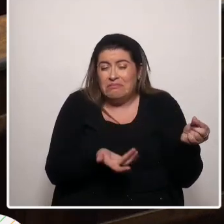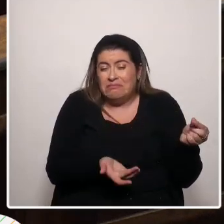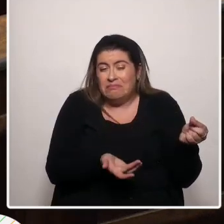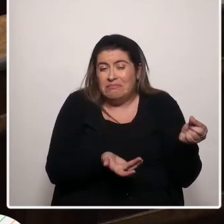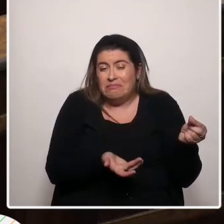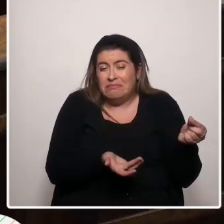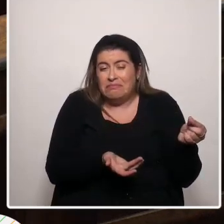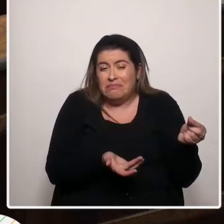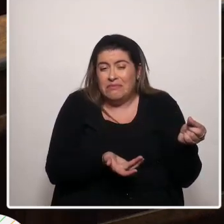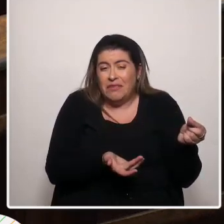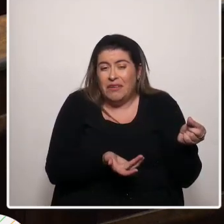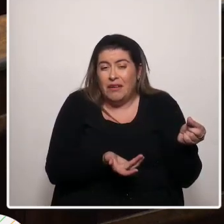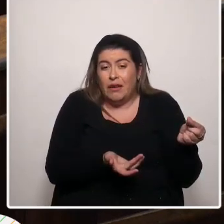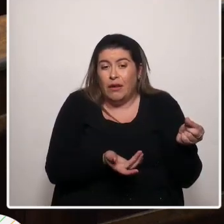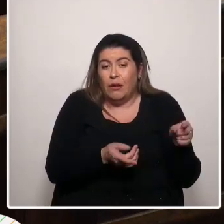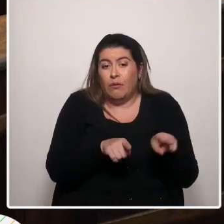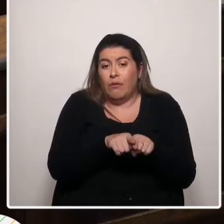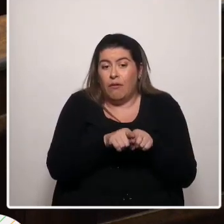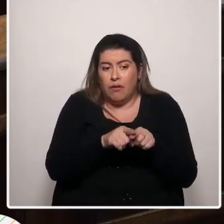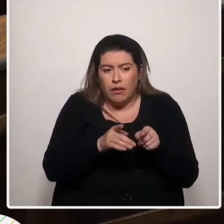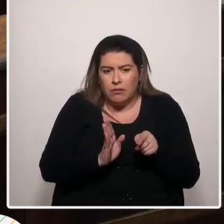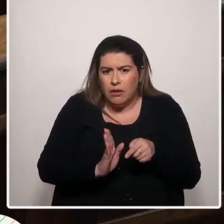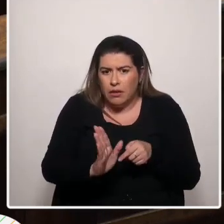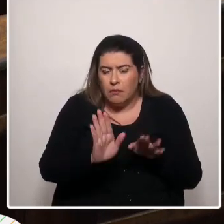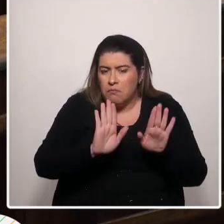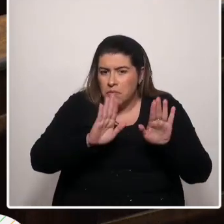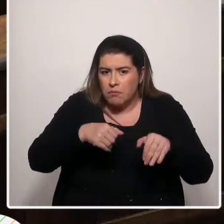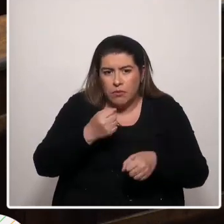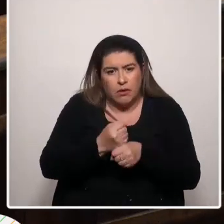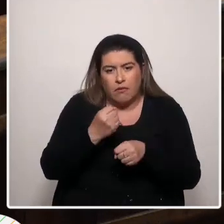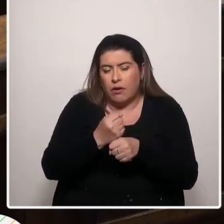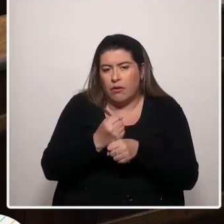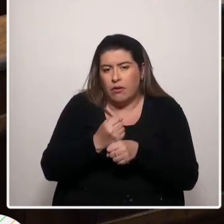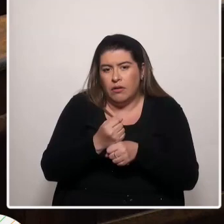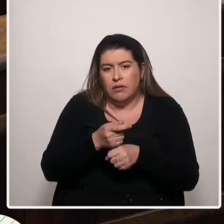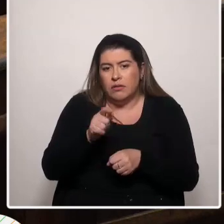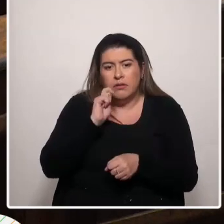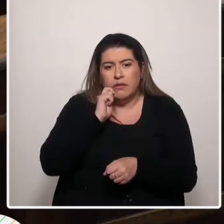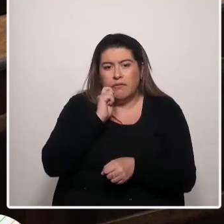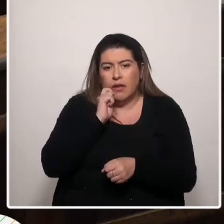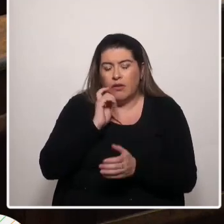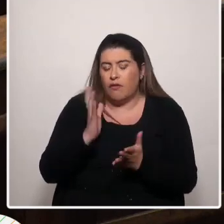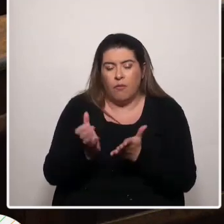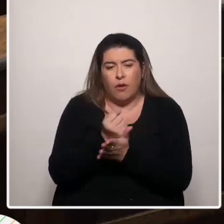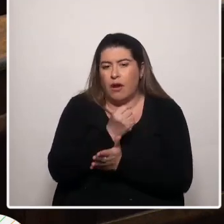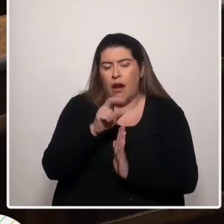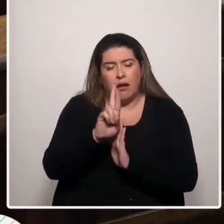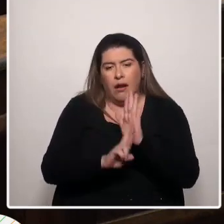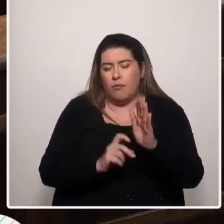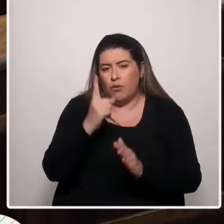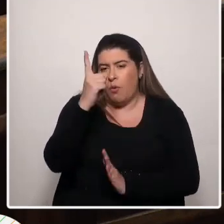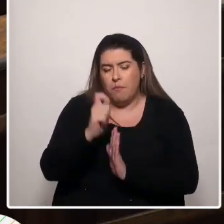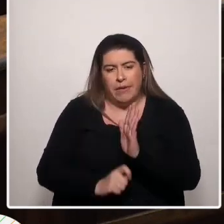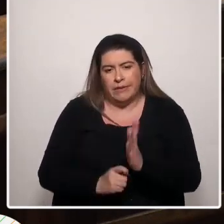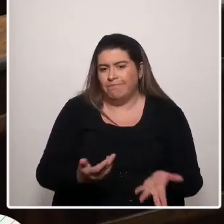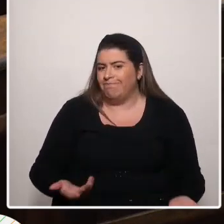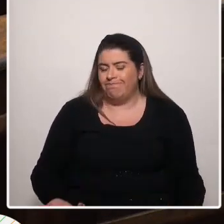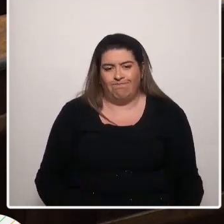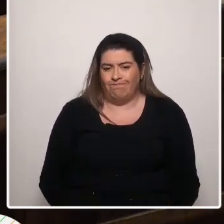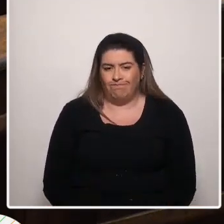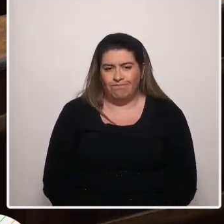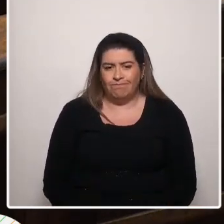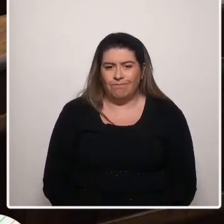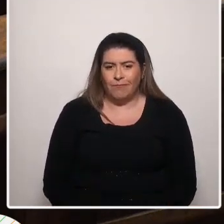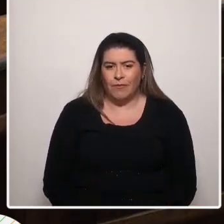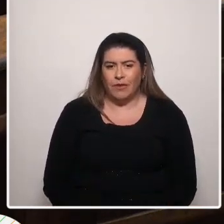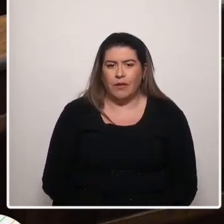si va a ser un poco la pauta de nuestro trabajo, no vamos a sacar el reglamento en un mes. Una disposición, no